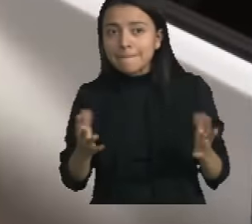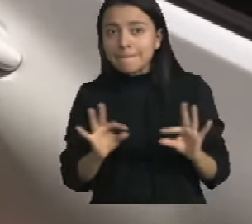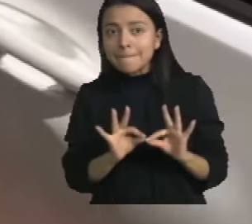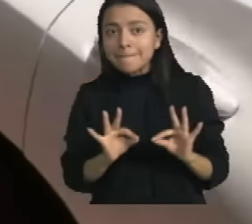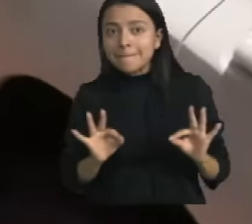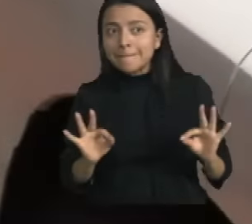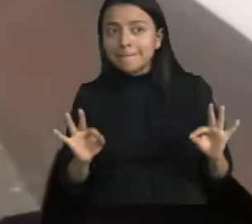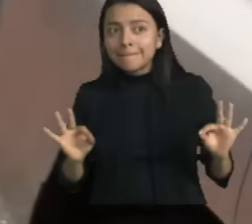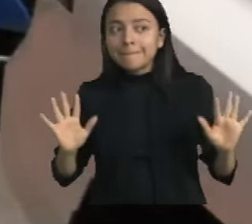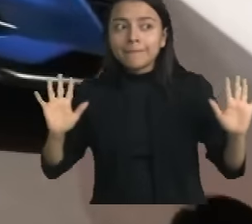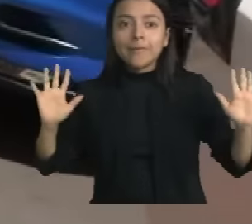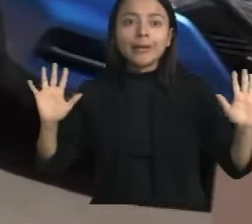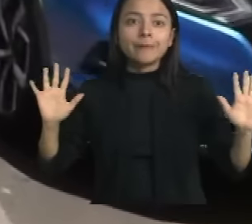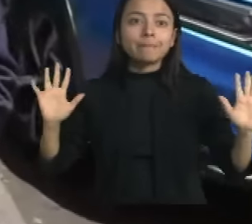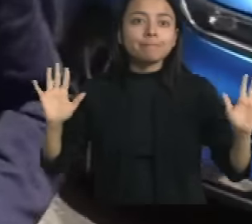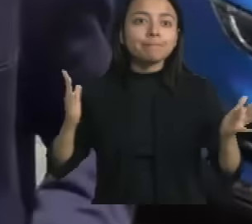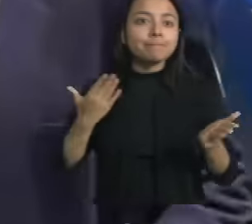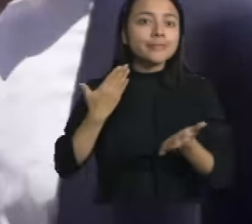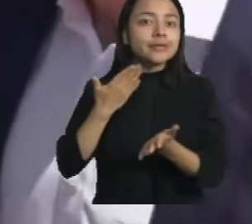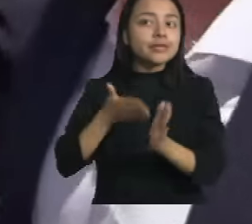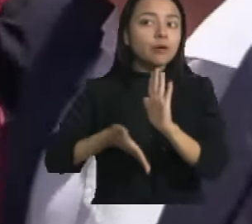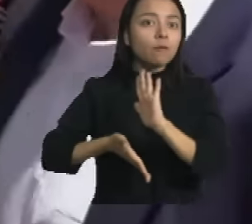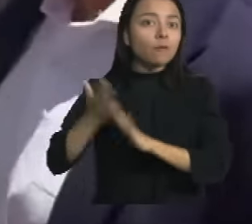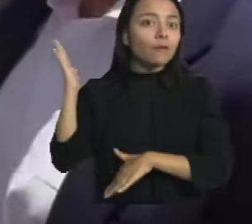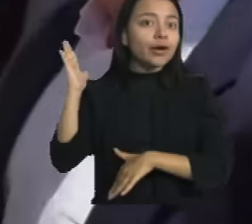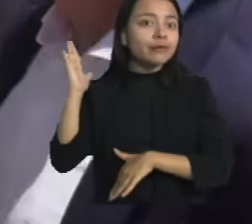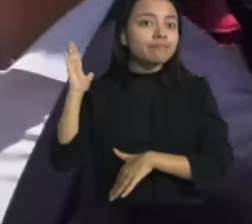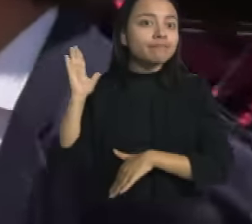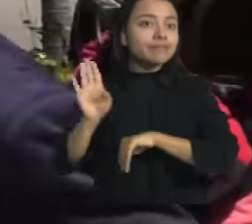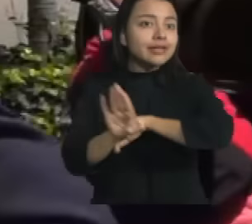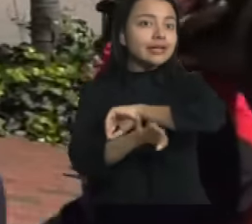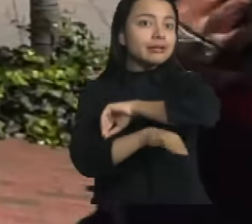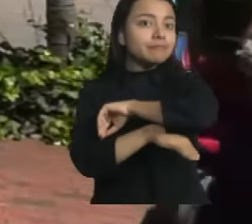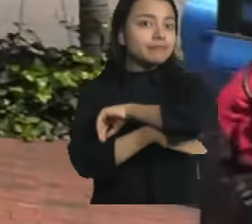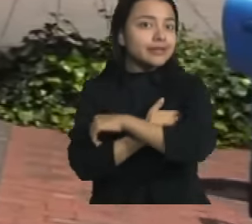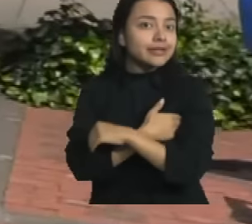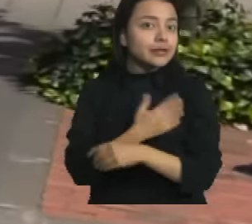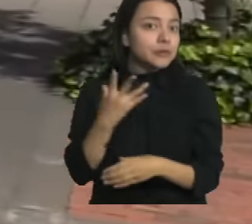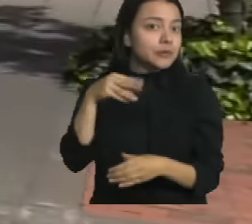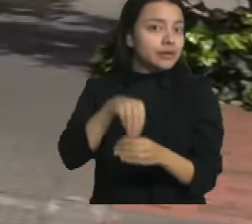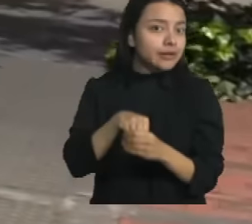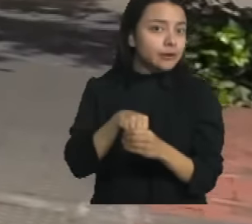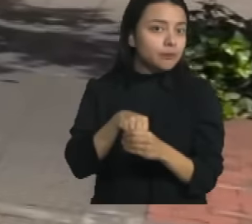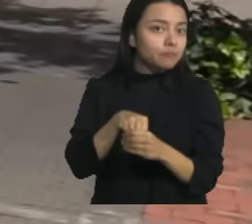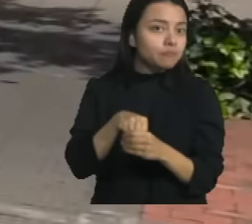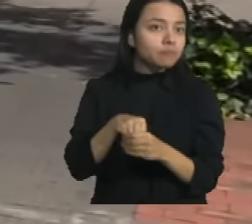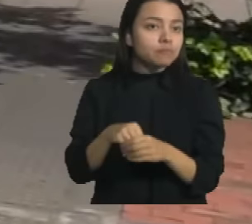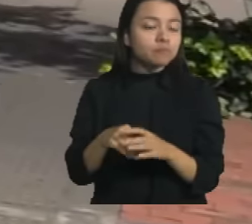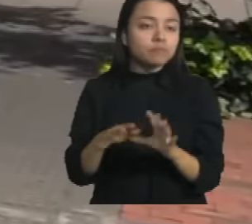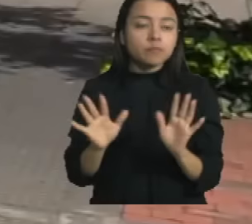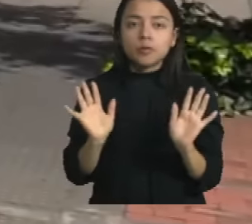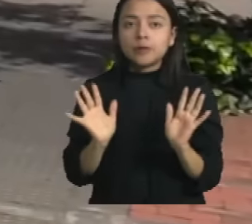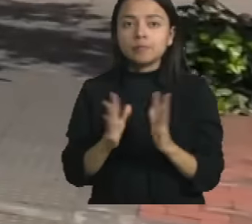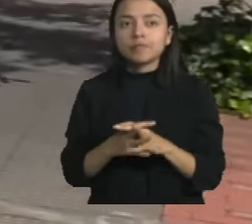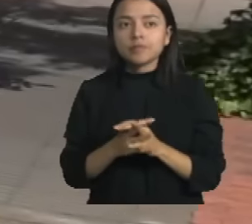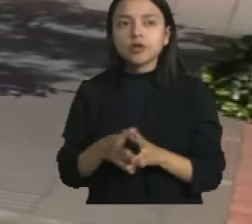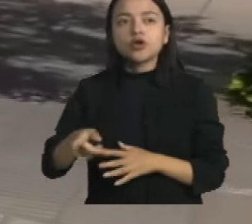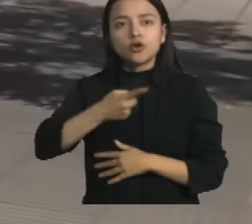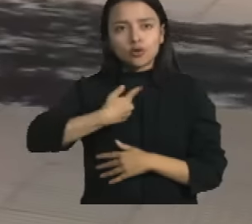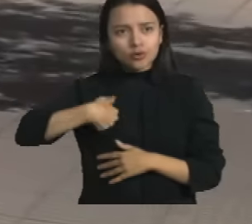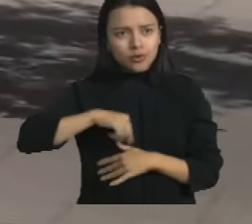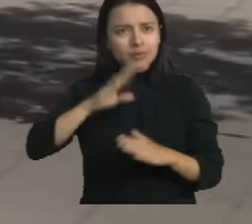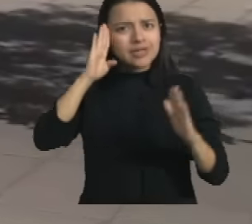Bueno, se acaba de ir el ministro del Interior, es una reunión que tiene un receso hasta el momento. Nosotros hemos estado muy pendientes de la reunión